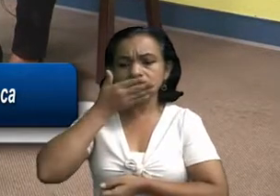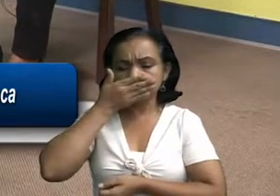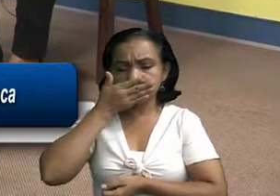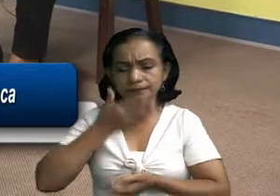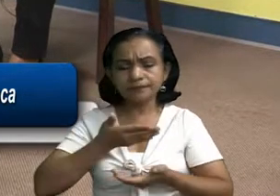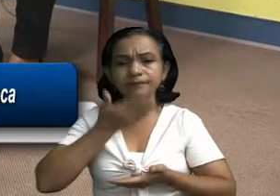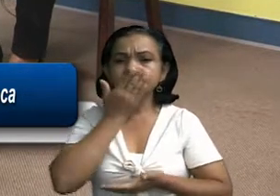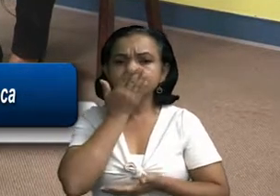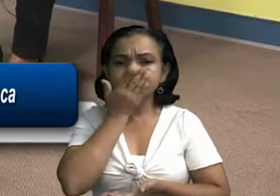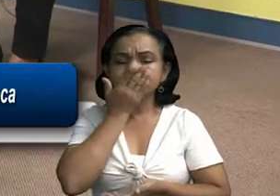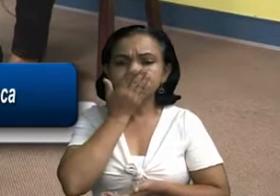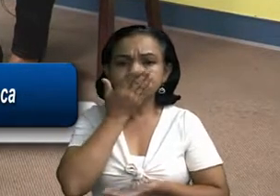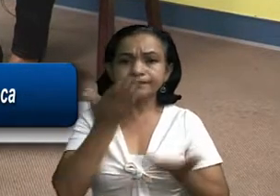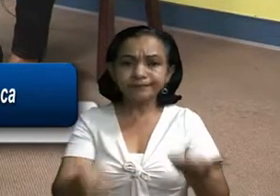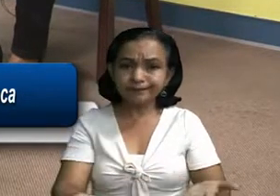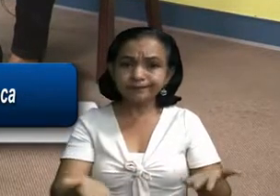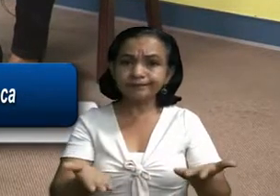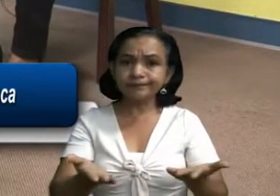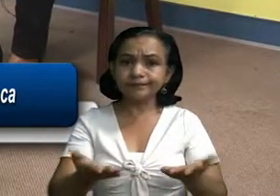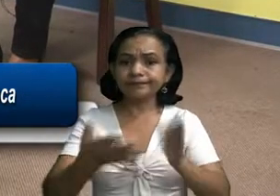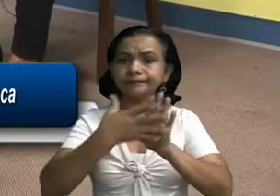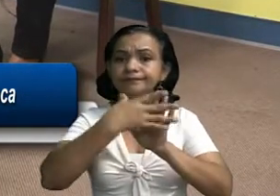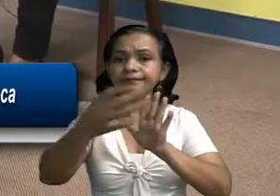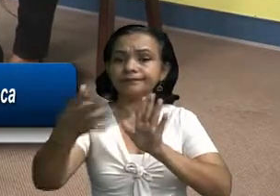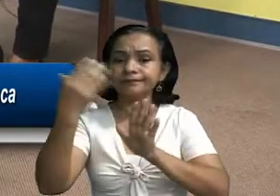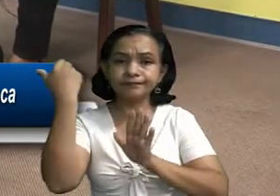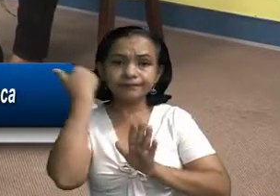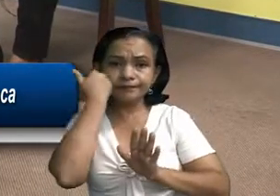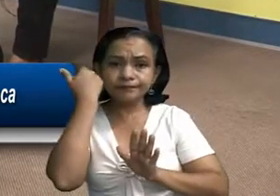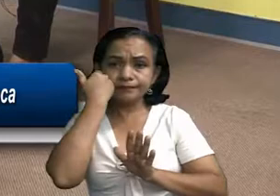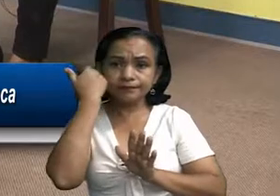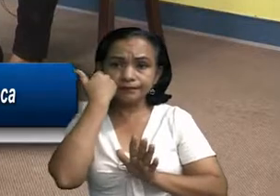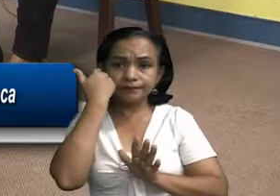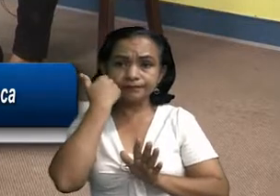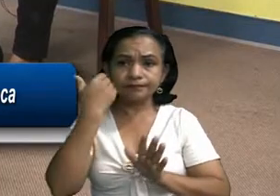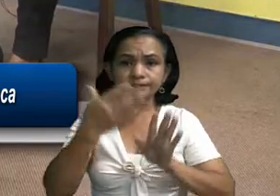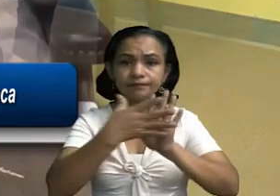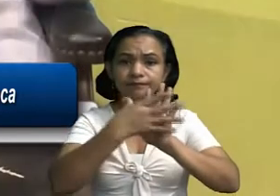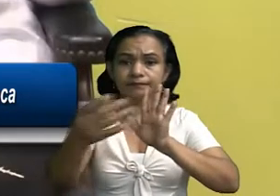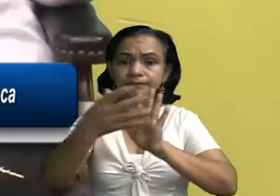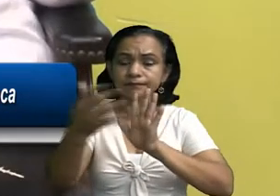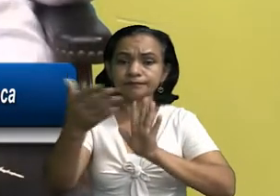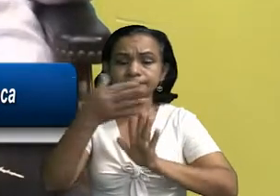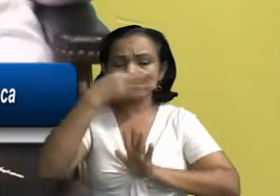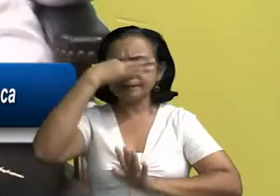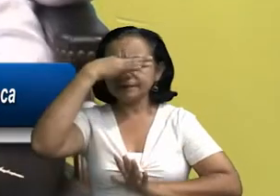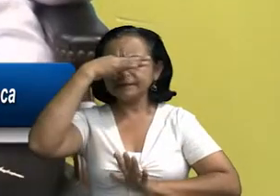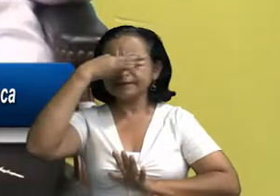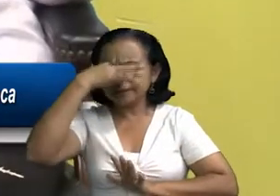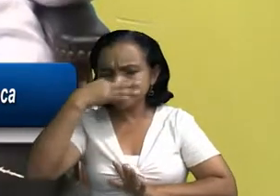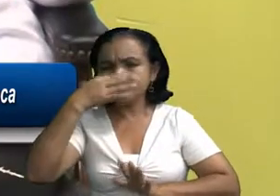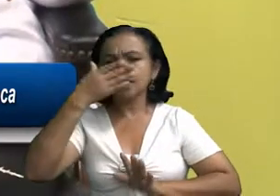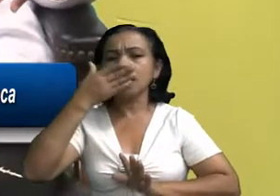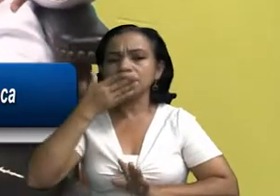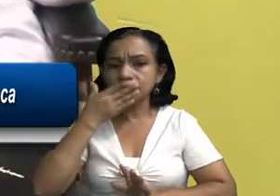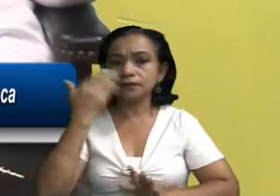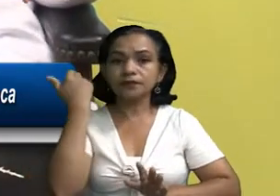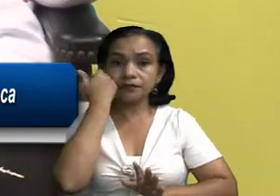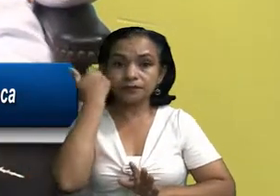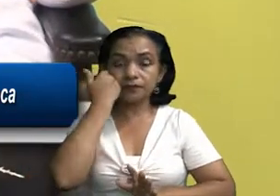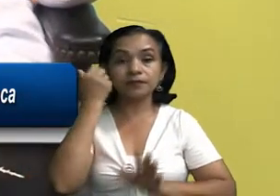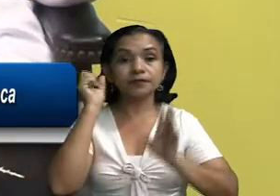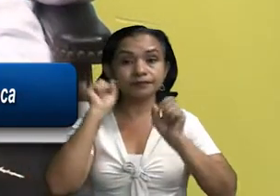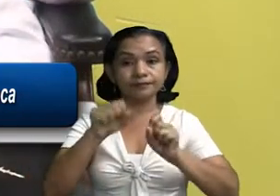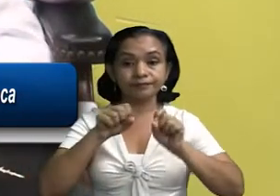usar un pañuelo, taparse para evitar la transmisión, porque esto es por brote. no es en todo momento, sino que existen